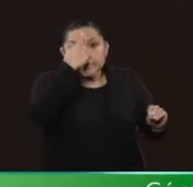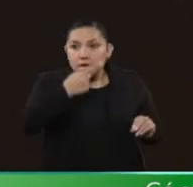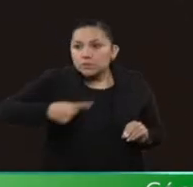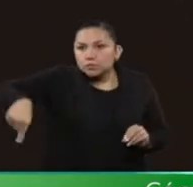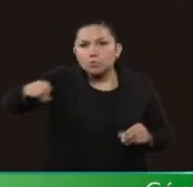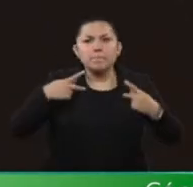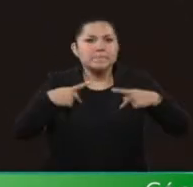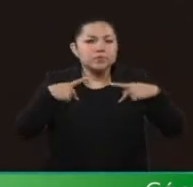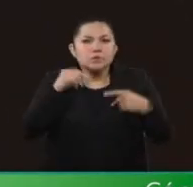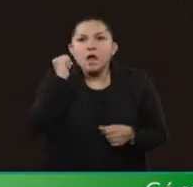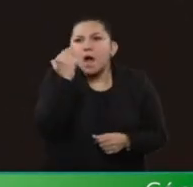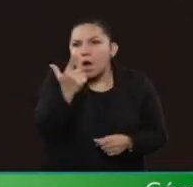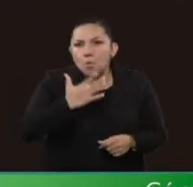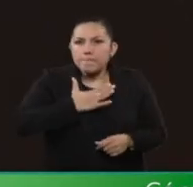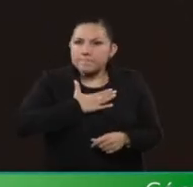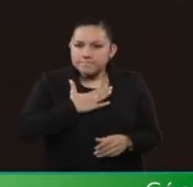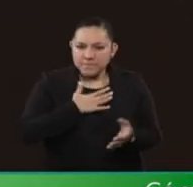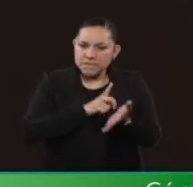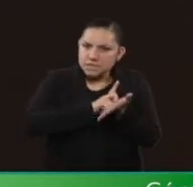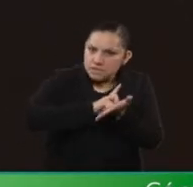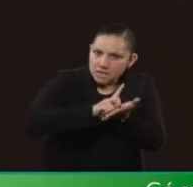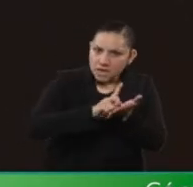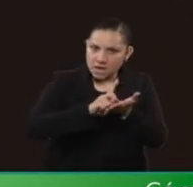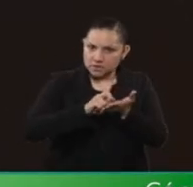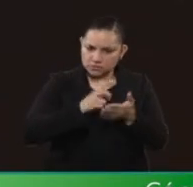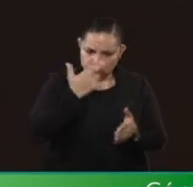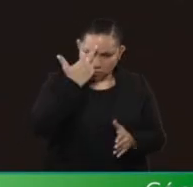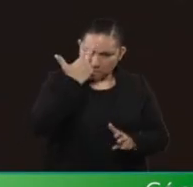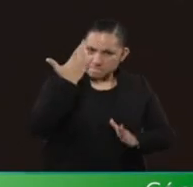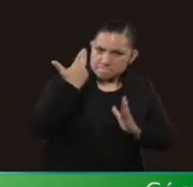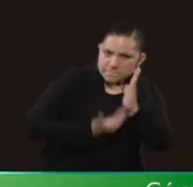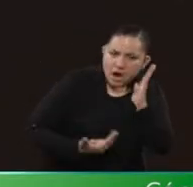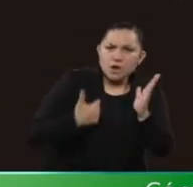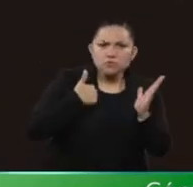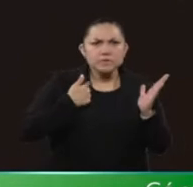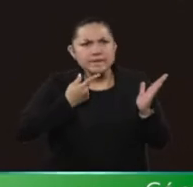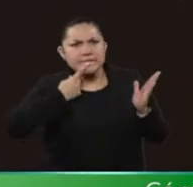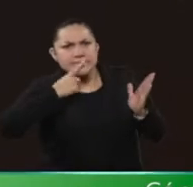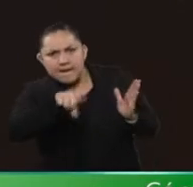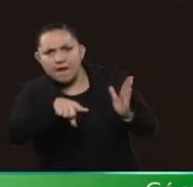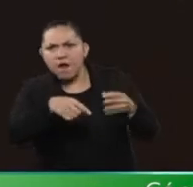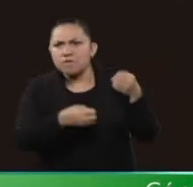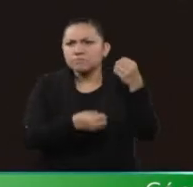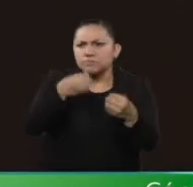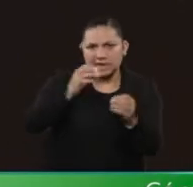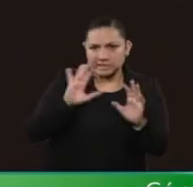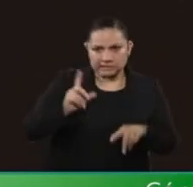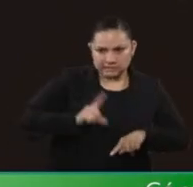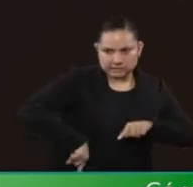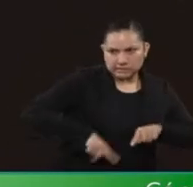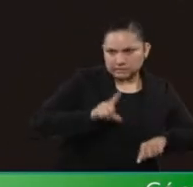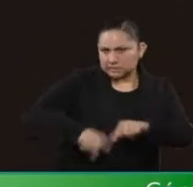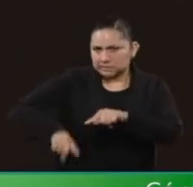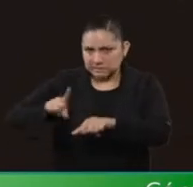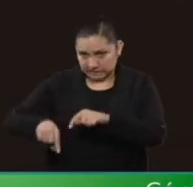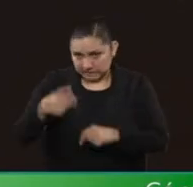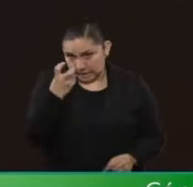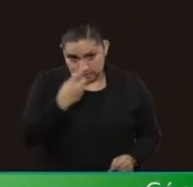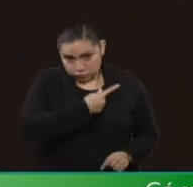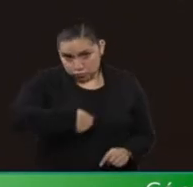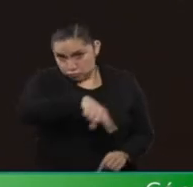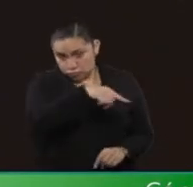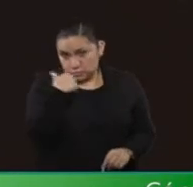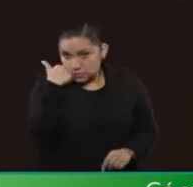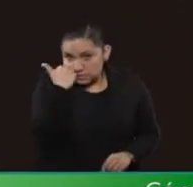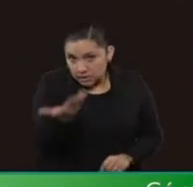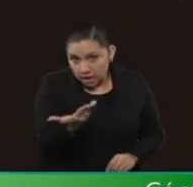sus derechos y garantías individuales es lo que el día de hoy están pretendiendo. Nuestro país vive momentos difíciles donde